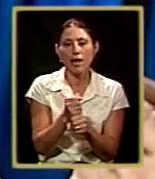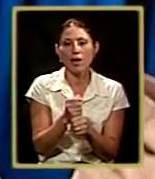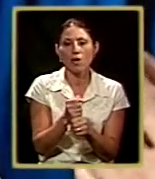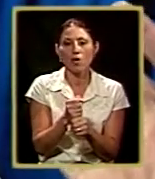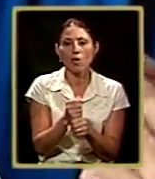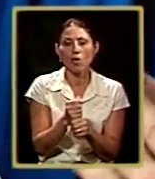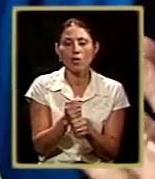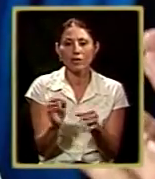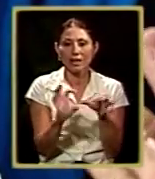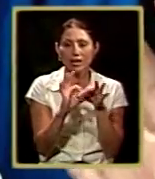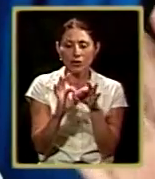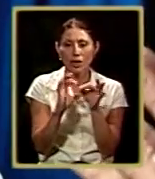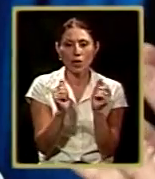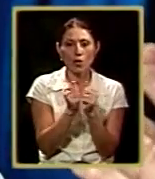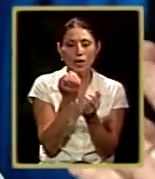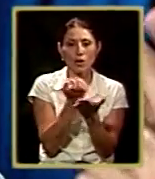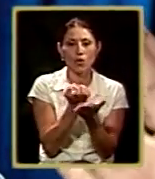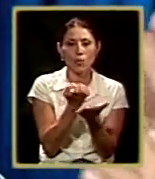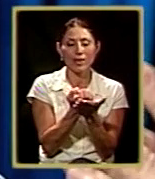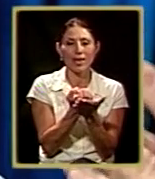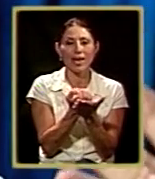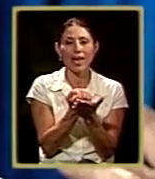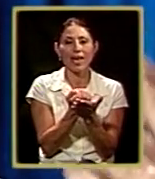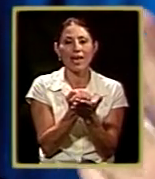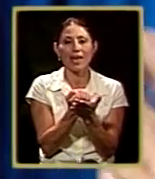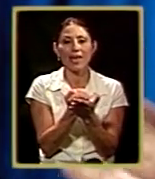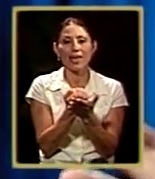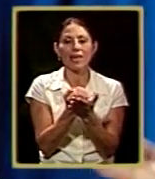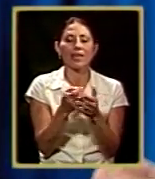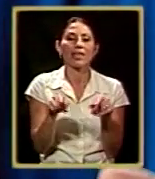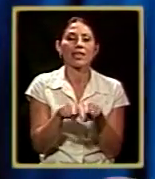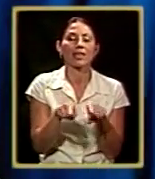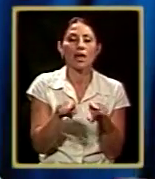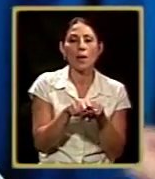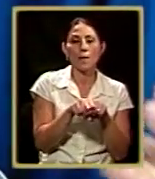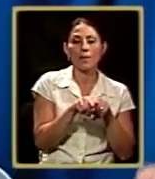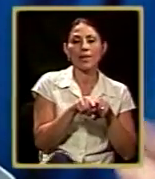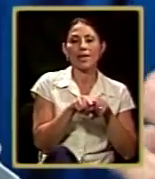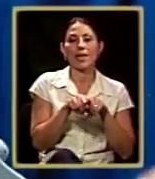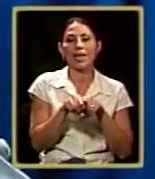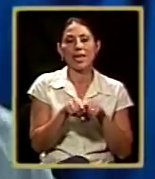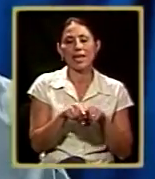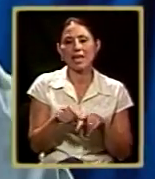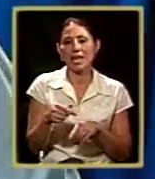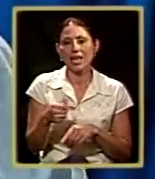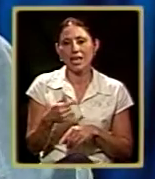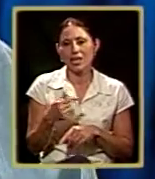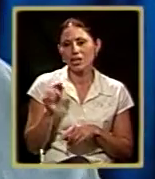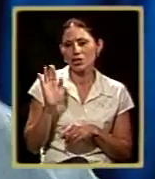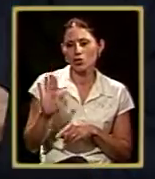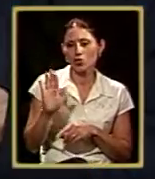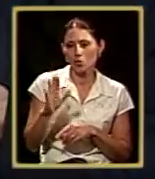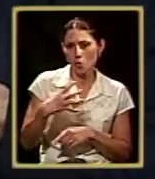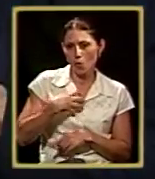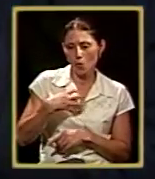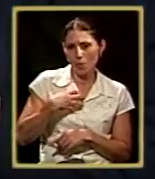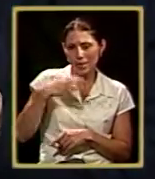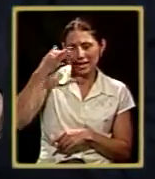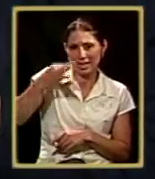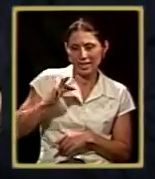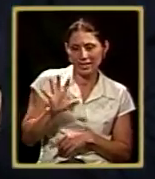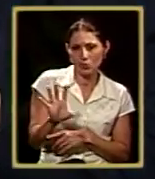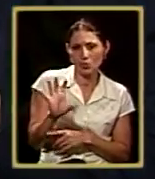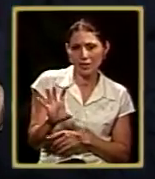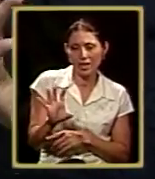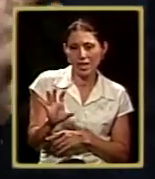de economía y el escepticismo de Johnny, el escepticismo mío, el escepticismo suyo, ahora que